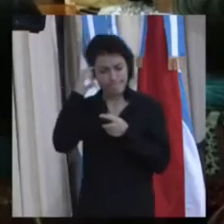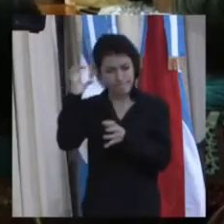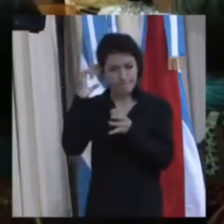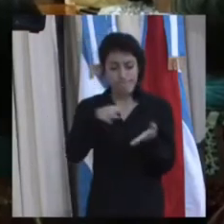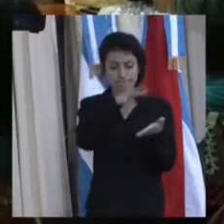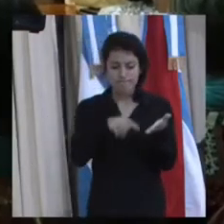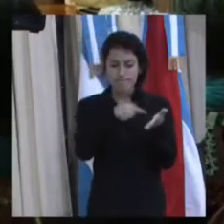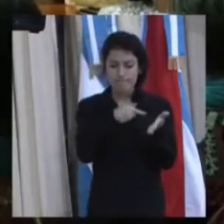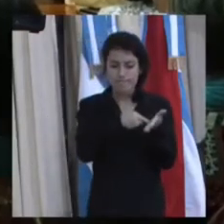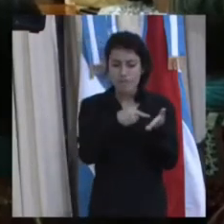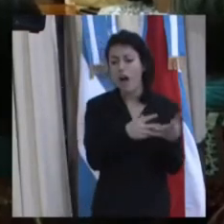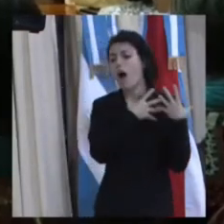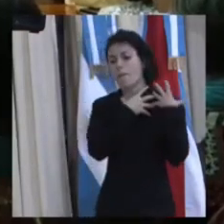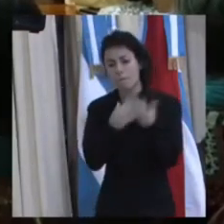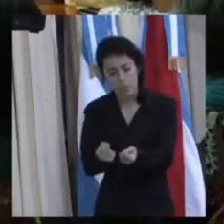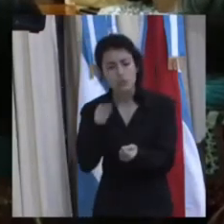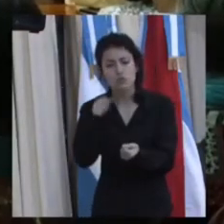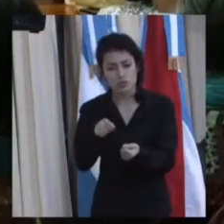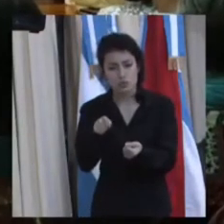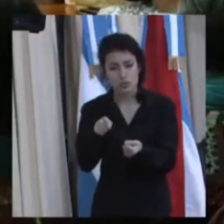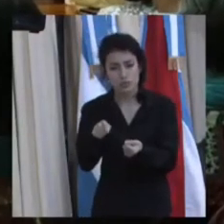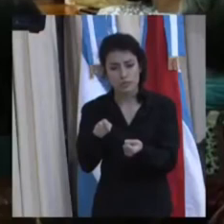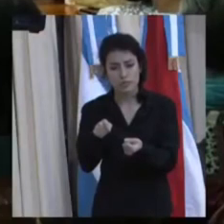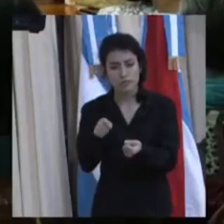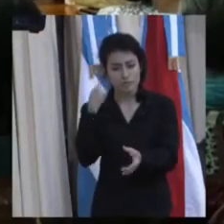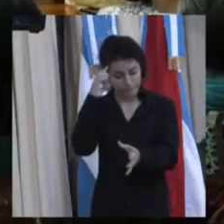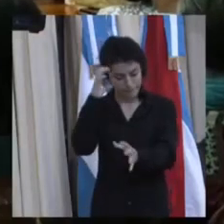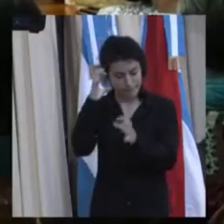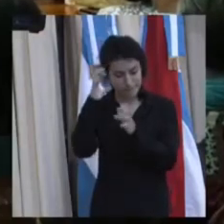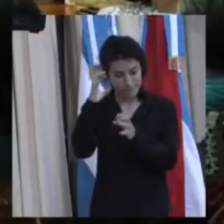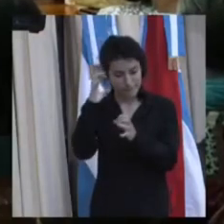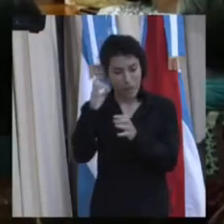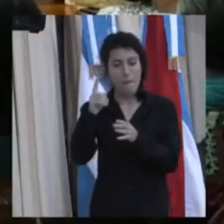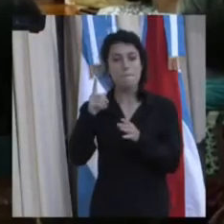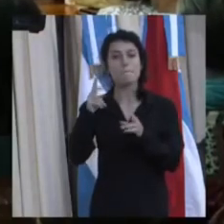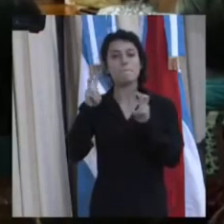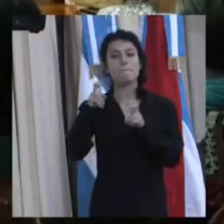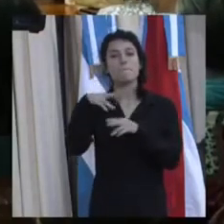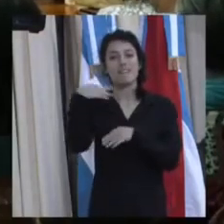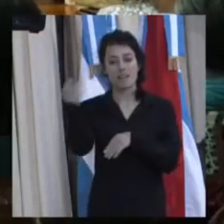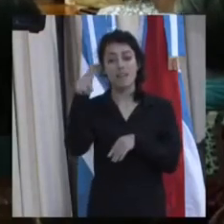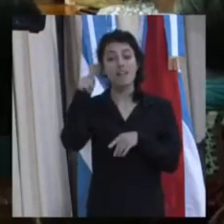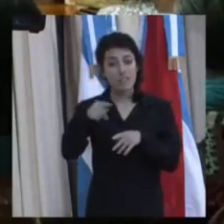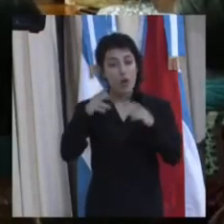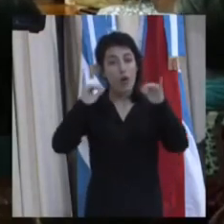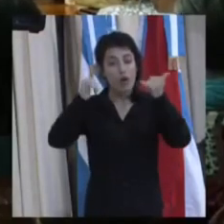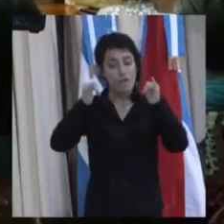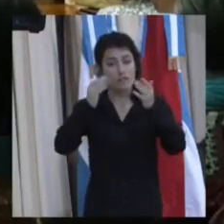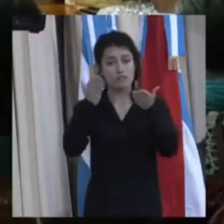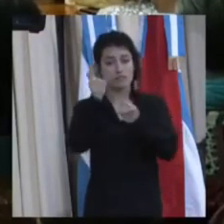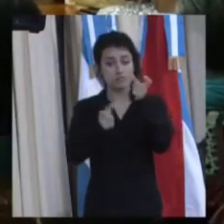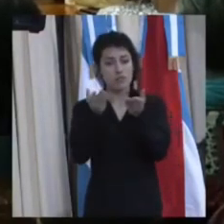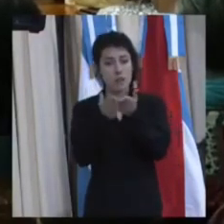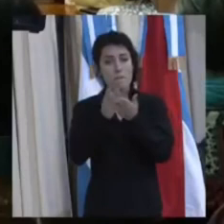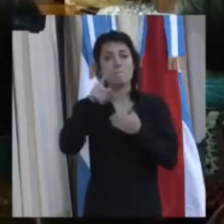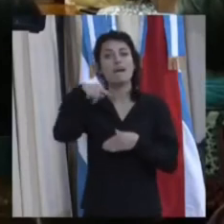que contaban con su apoyo, con su solidaridad, pero les recordaban, si mañana a esos jóvenes estudiantes, si